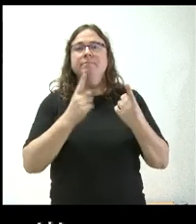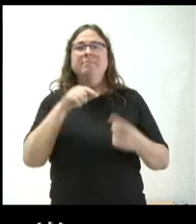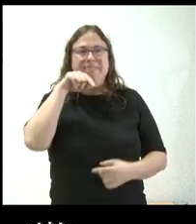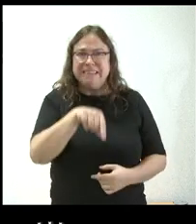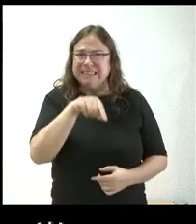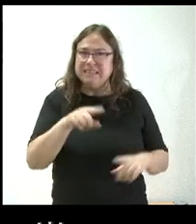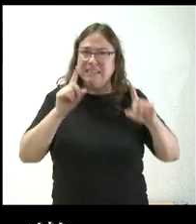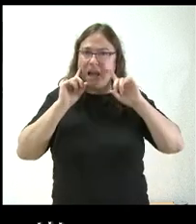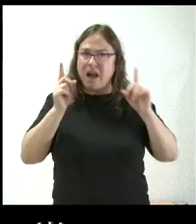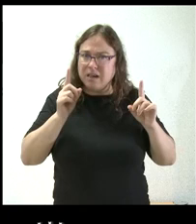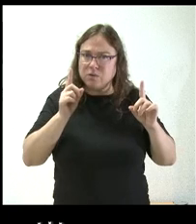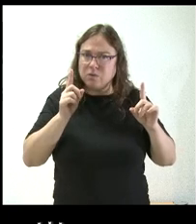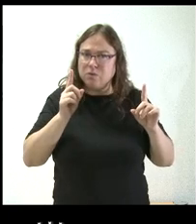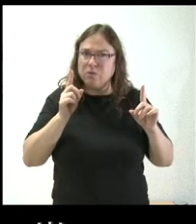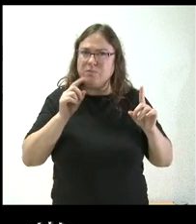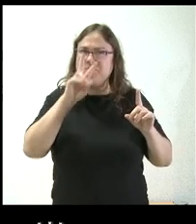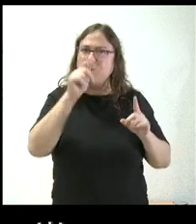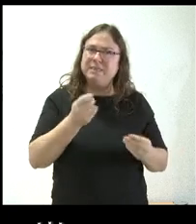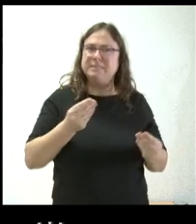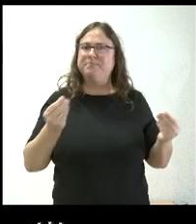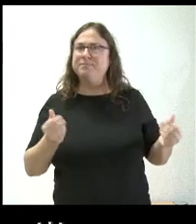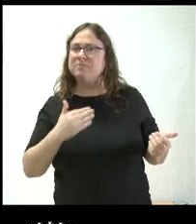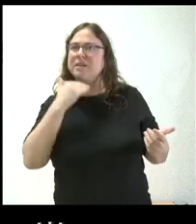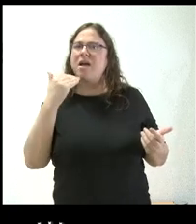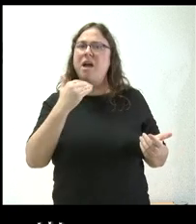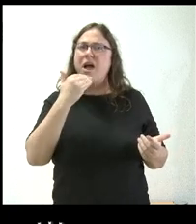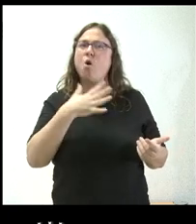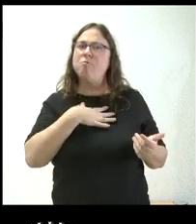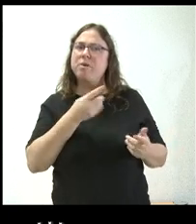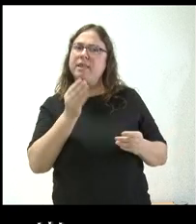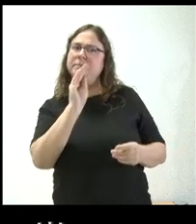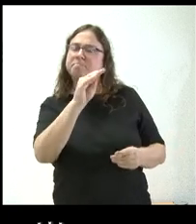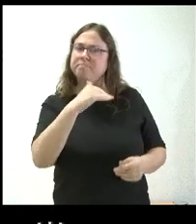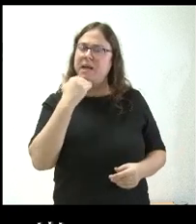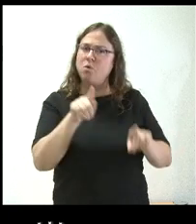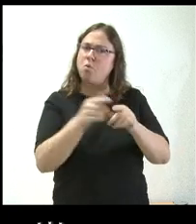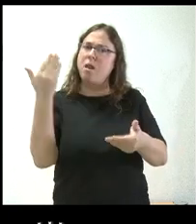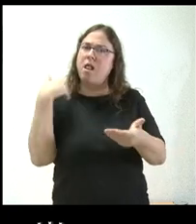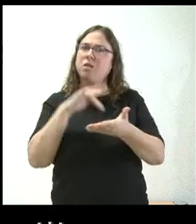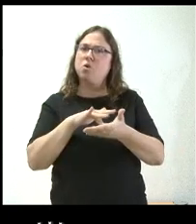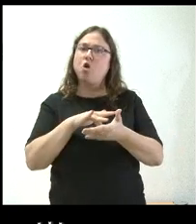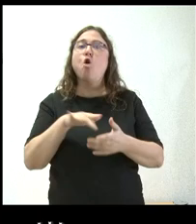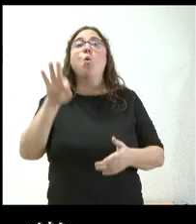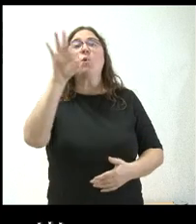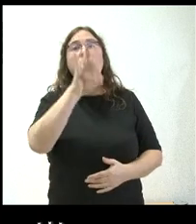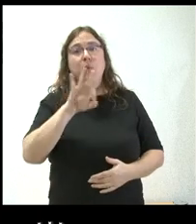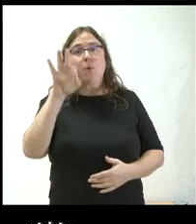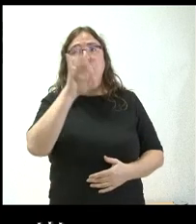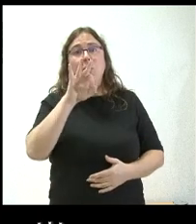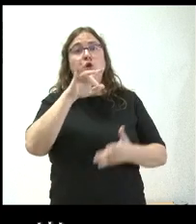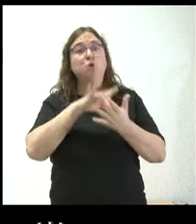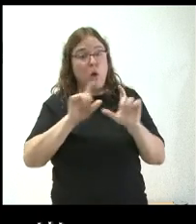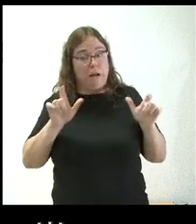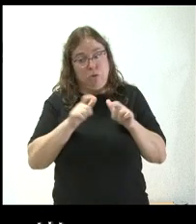no este caso no es e no es objeto de ese tipo de llamamiento o o o o en la reunión que